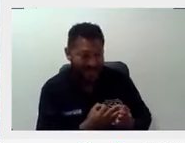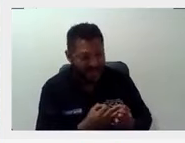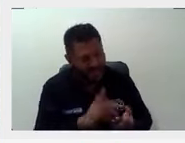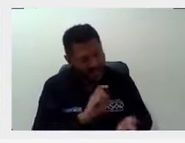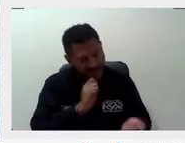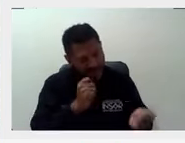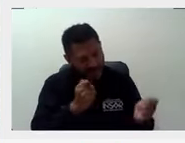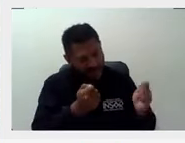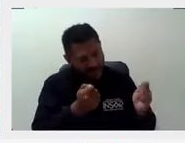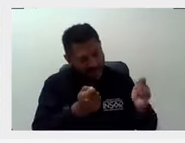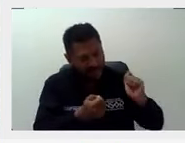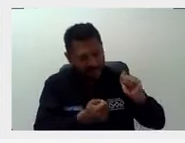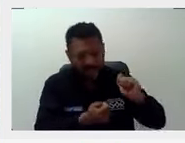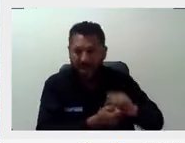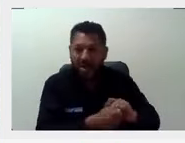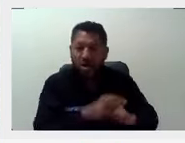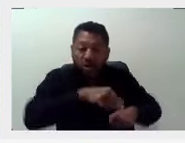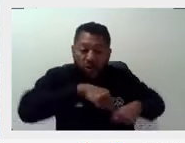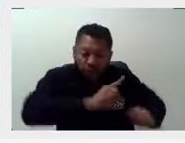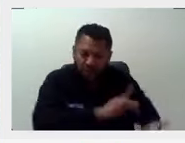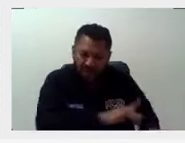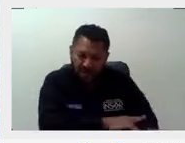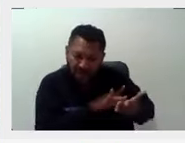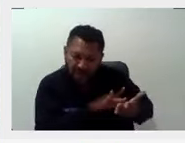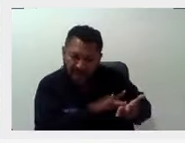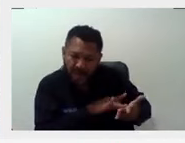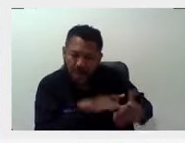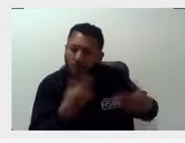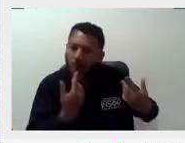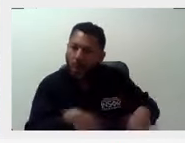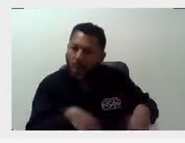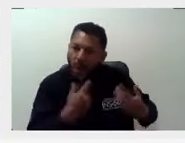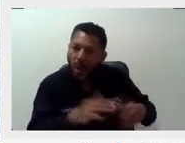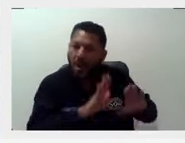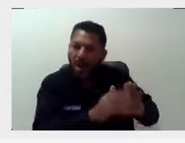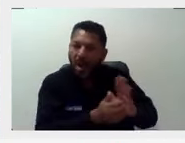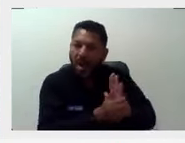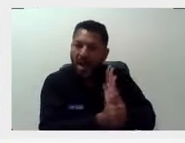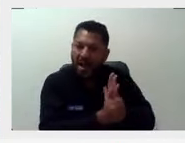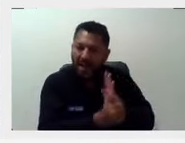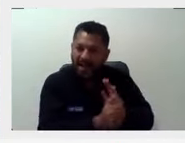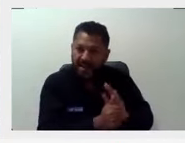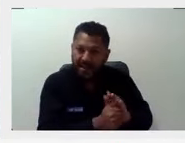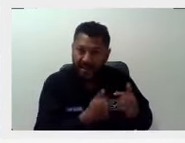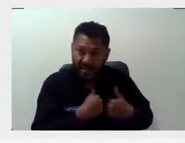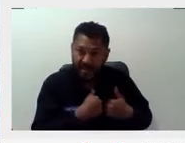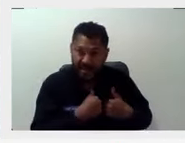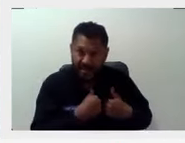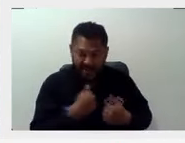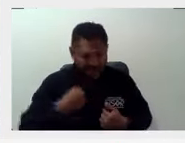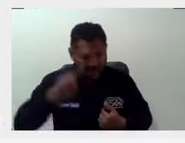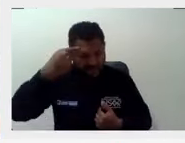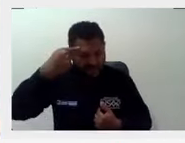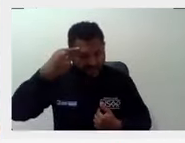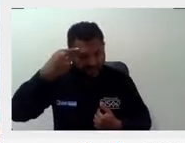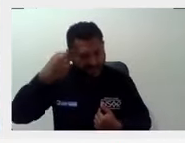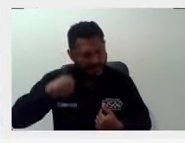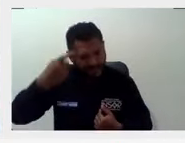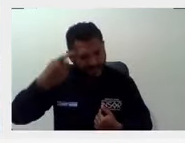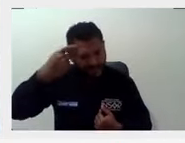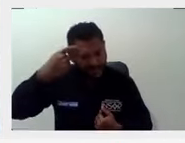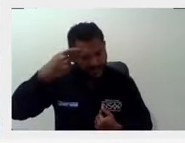sus hijos han logrado mostrarles que tienen esas habilidades, a veces en contra de la